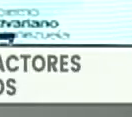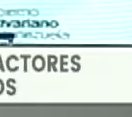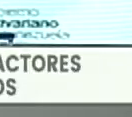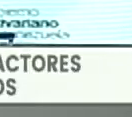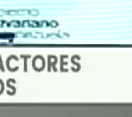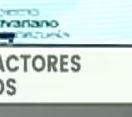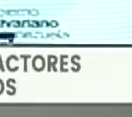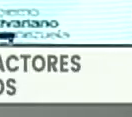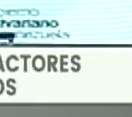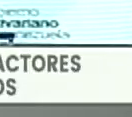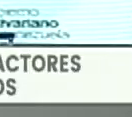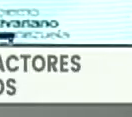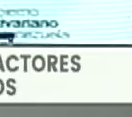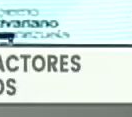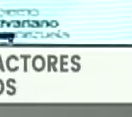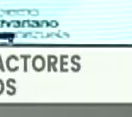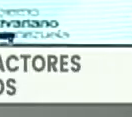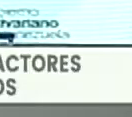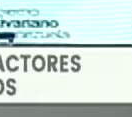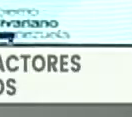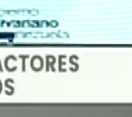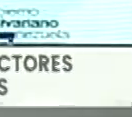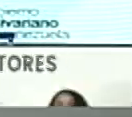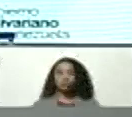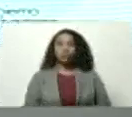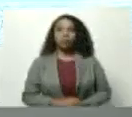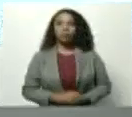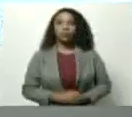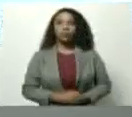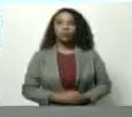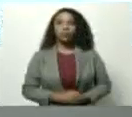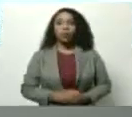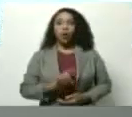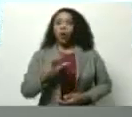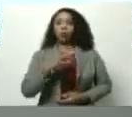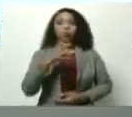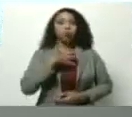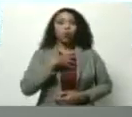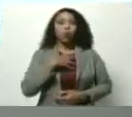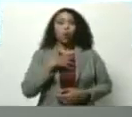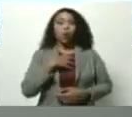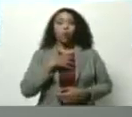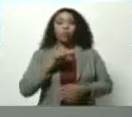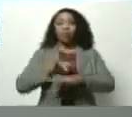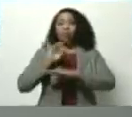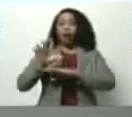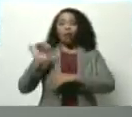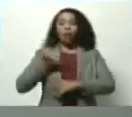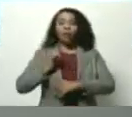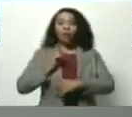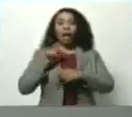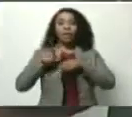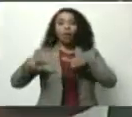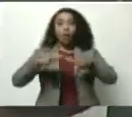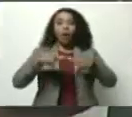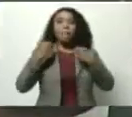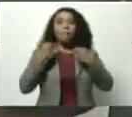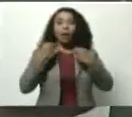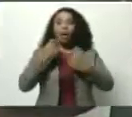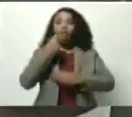sus riquezas y sobre sus recursos naturales no podemos dejar de aprovechar en este espacio para expresar